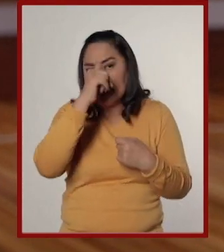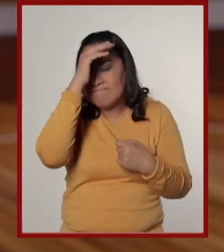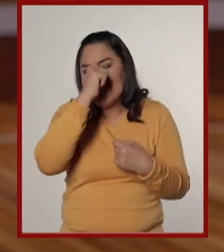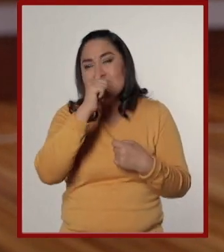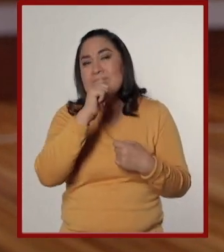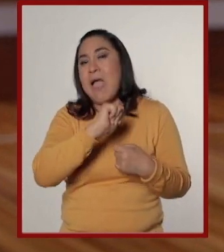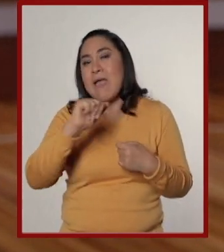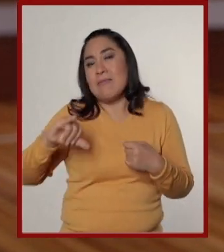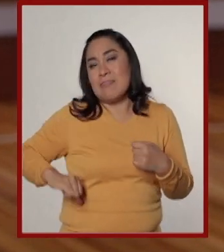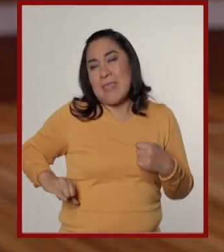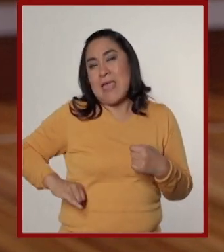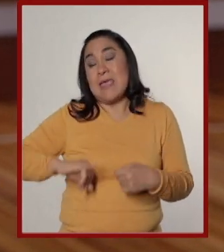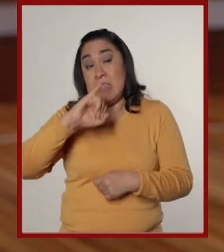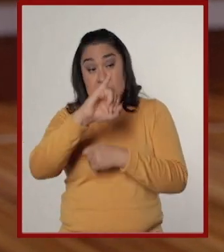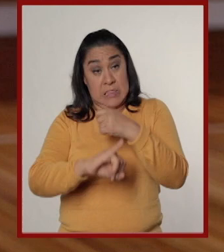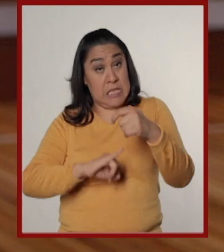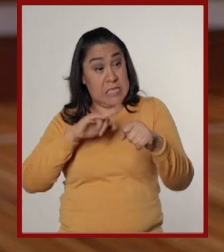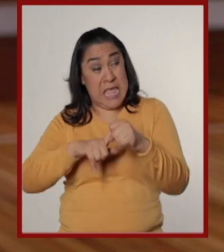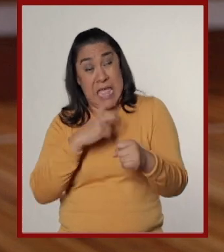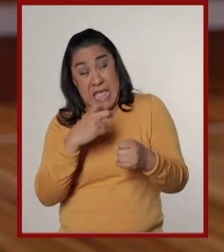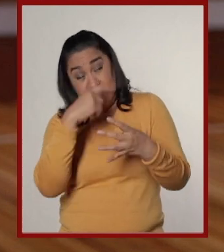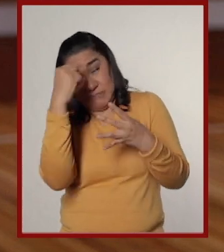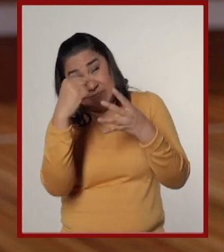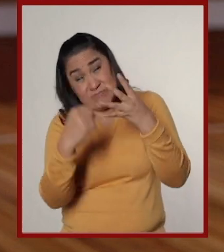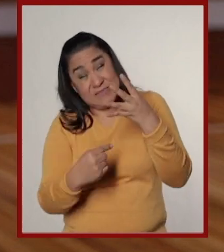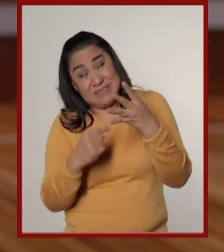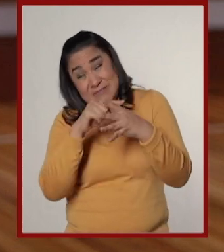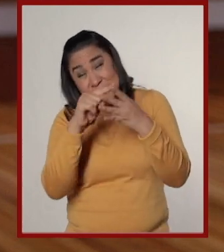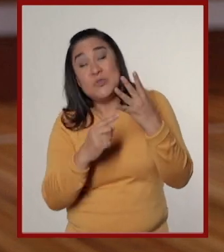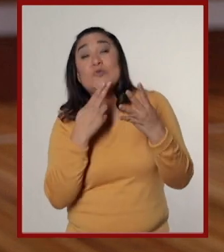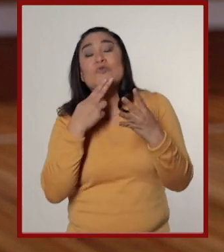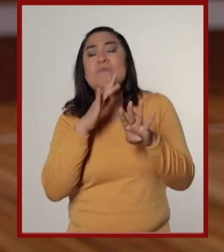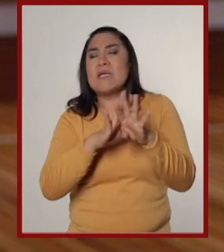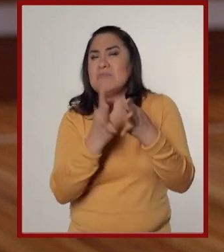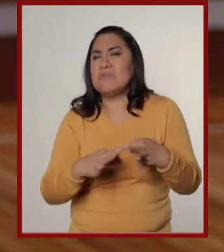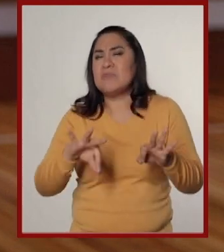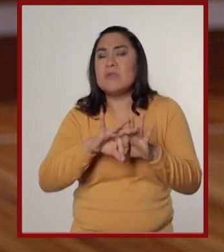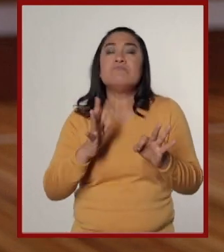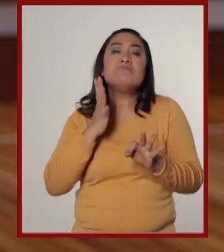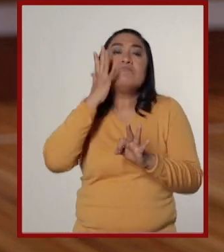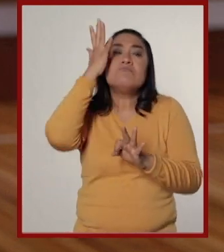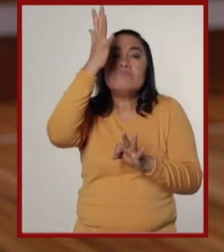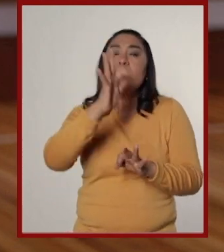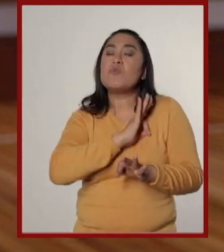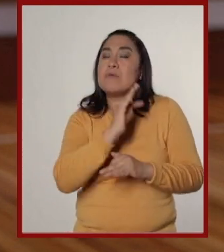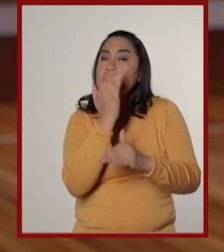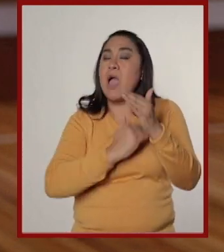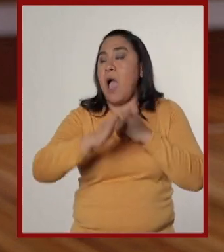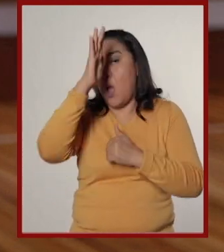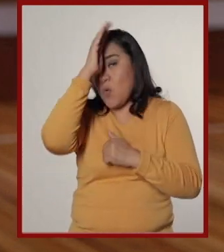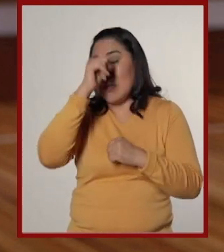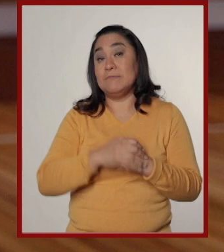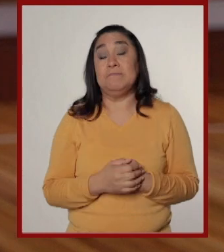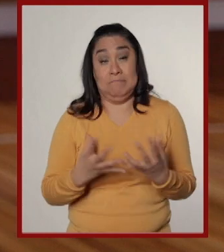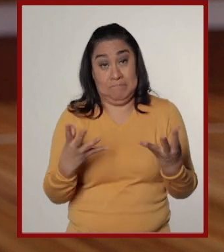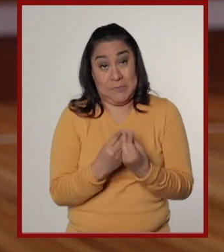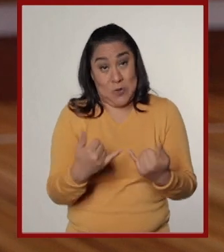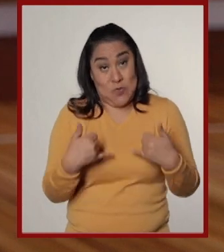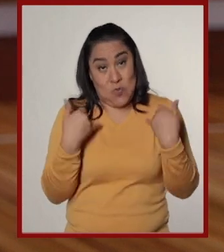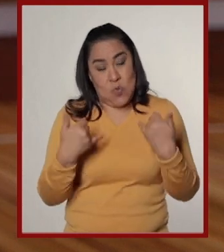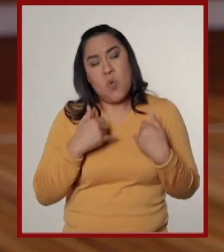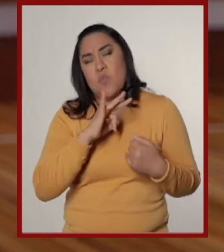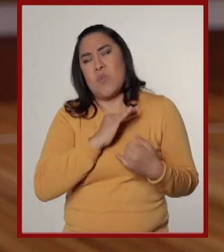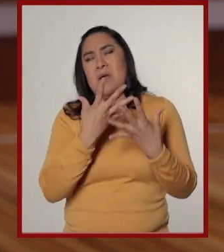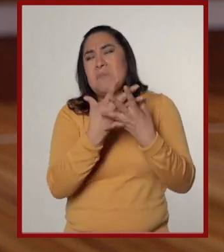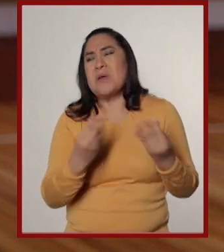pero también tenemos que ir haciéndonos a la idea de que la vida es una serie de encuentros con otras personas. La práctica de estas